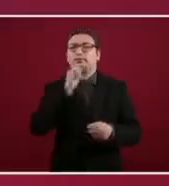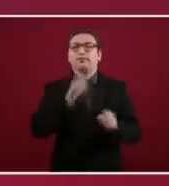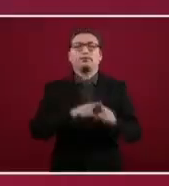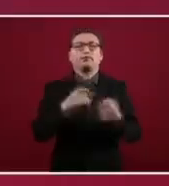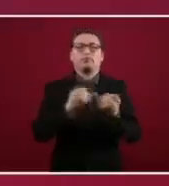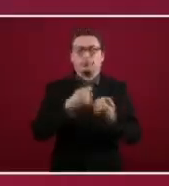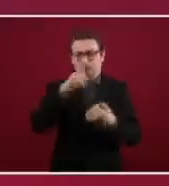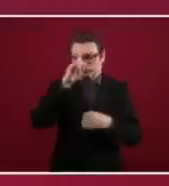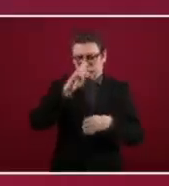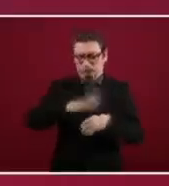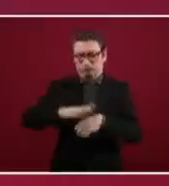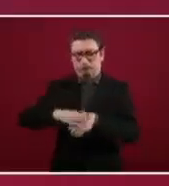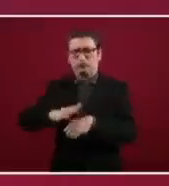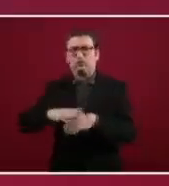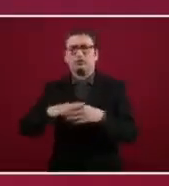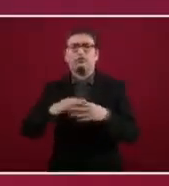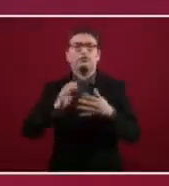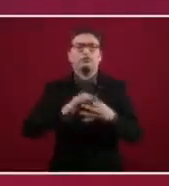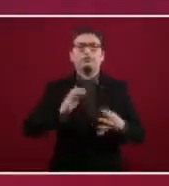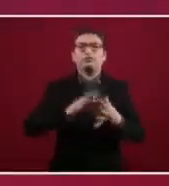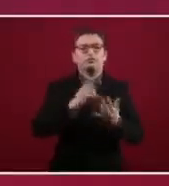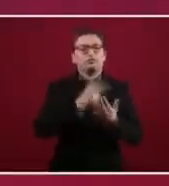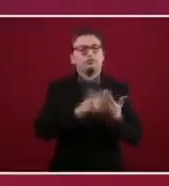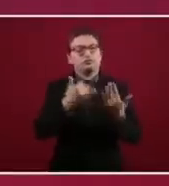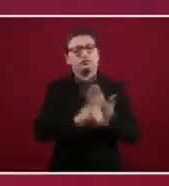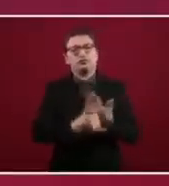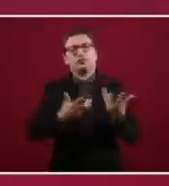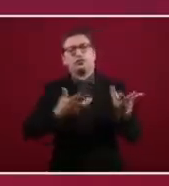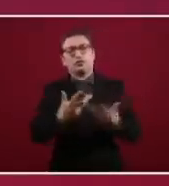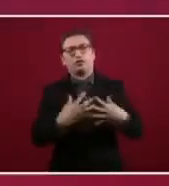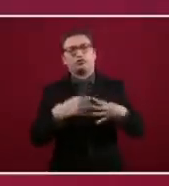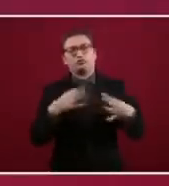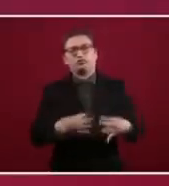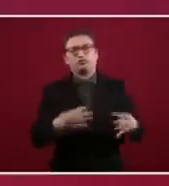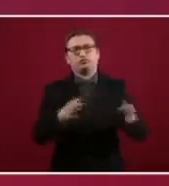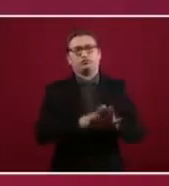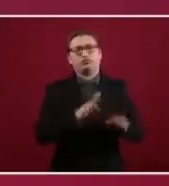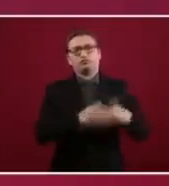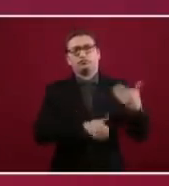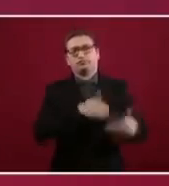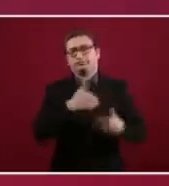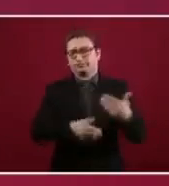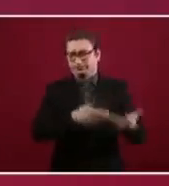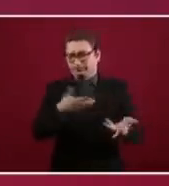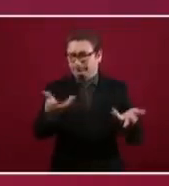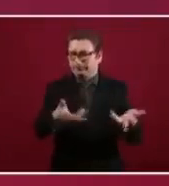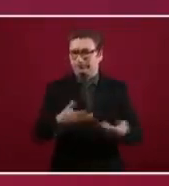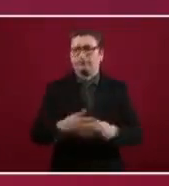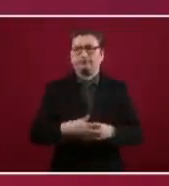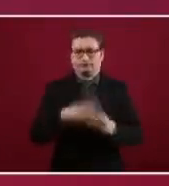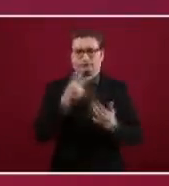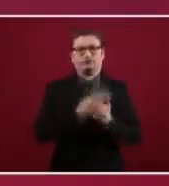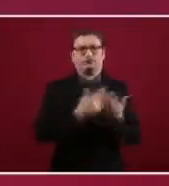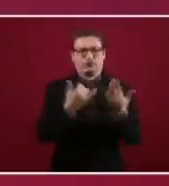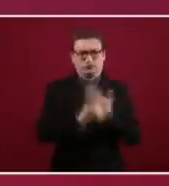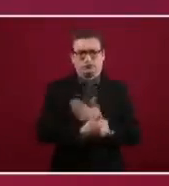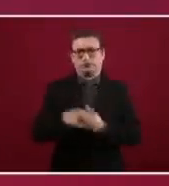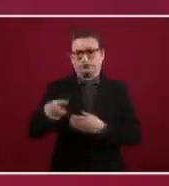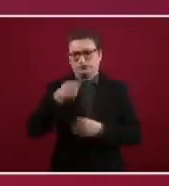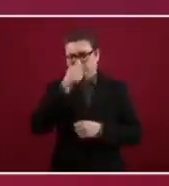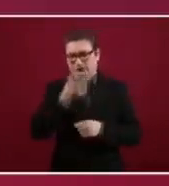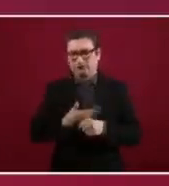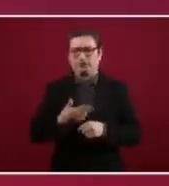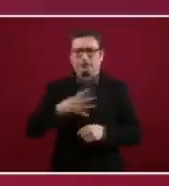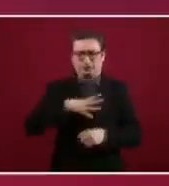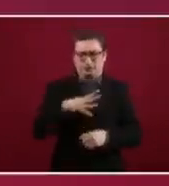asesoría de la formación de los proyectos y que esos proyectos se lleven a cabo entonces hay varios proyectos en la secretaría